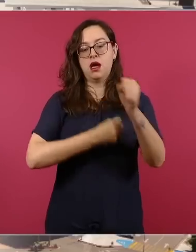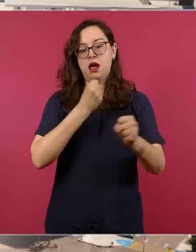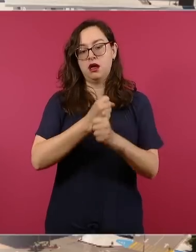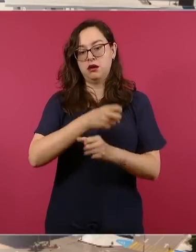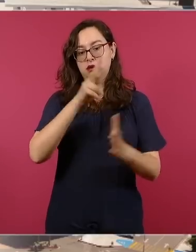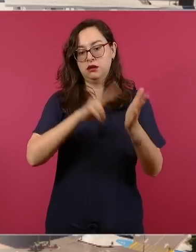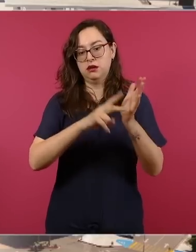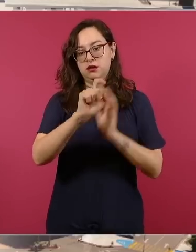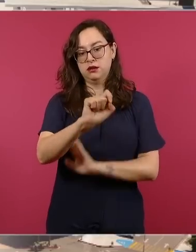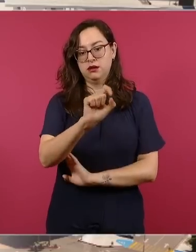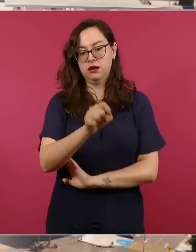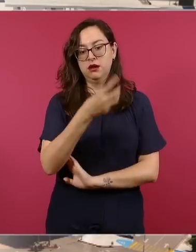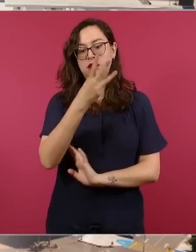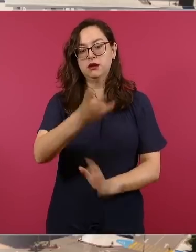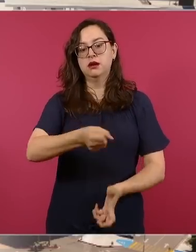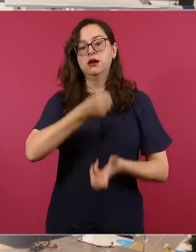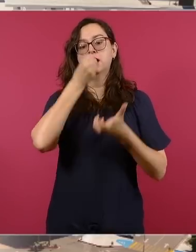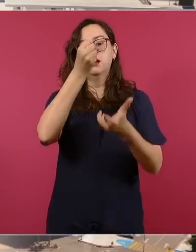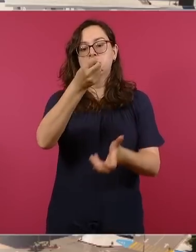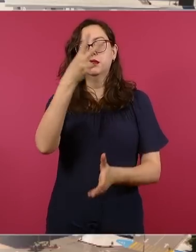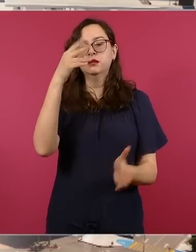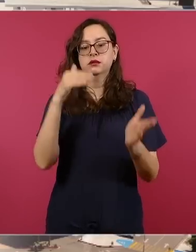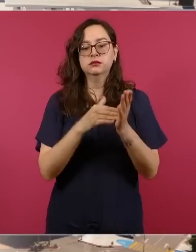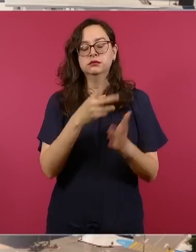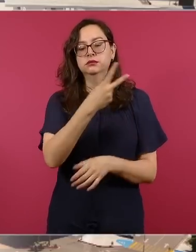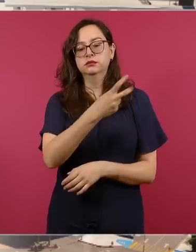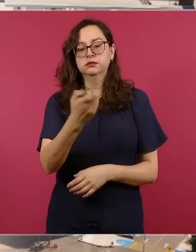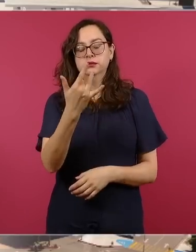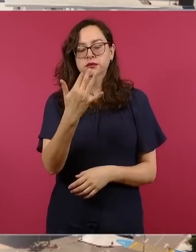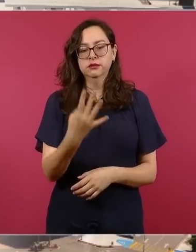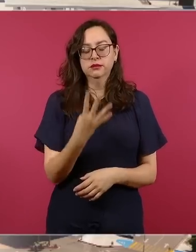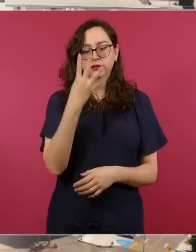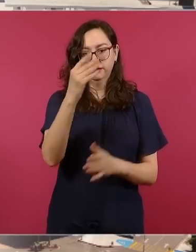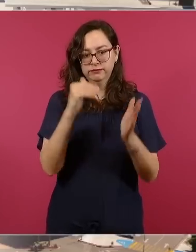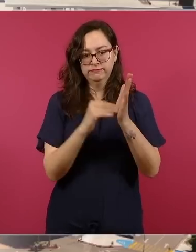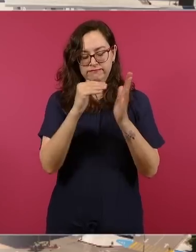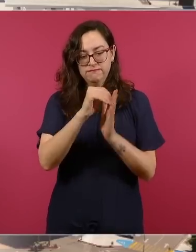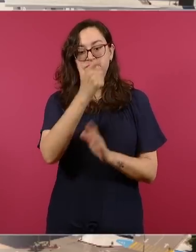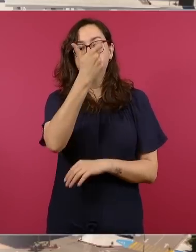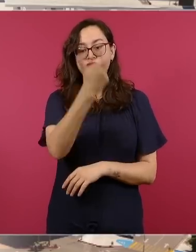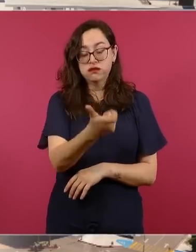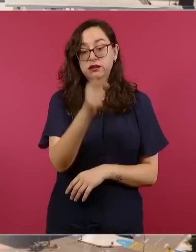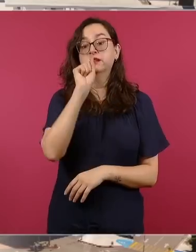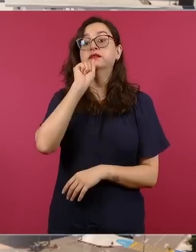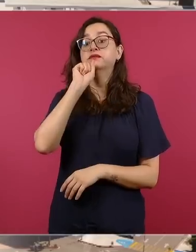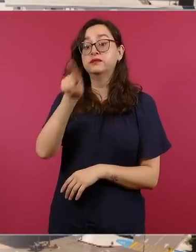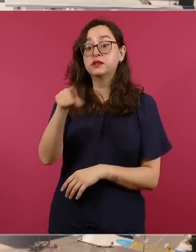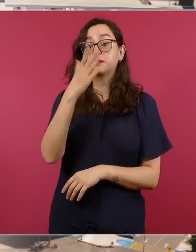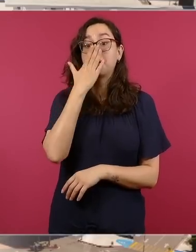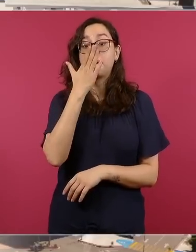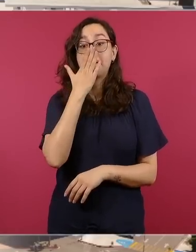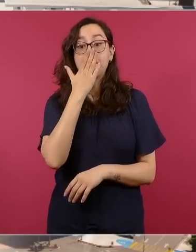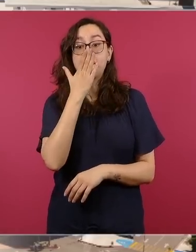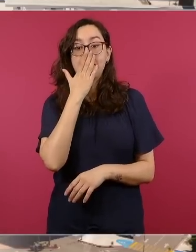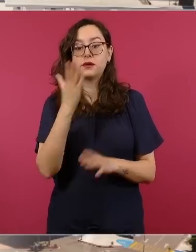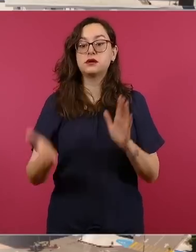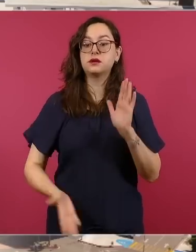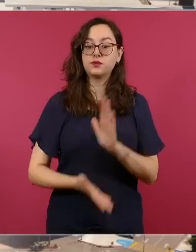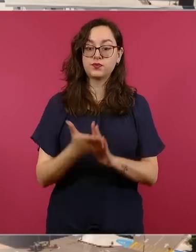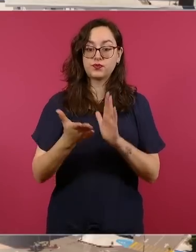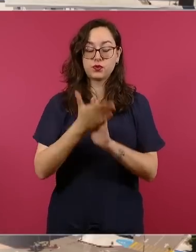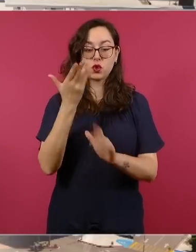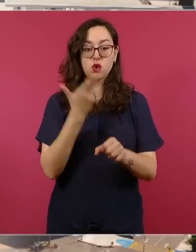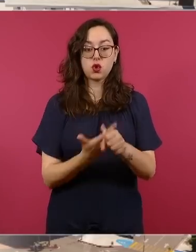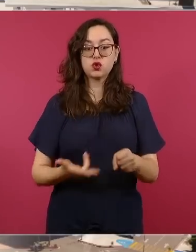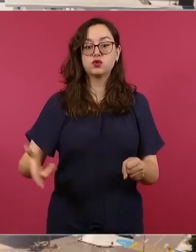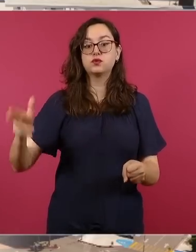de 2.254 millones de pesos. También allá en Sonora se está construyendo el hospital de Bicam